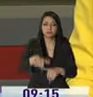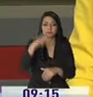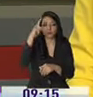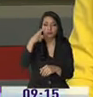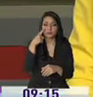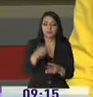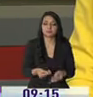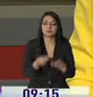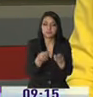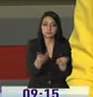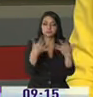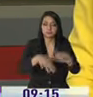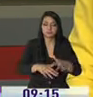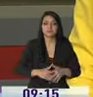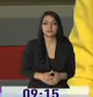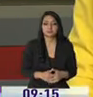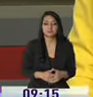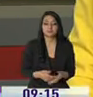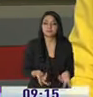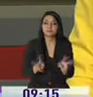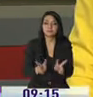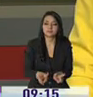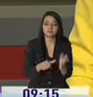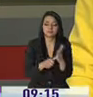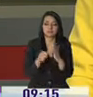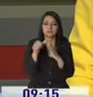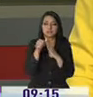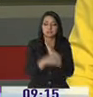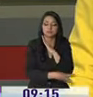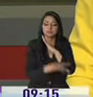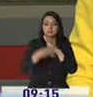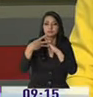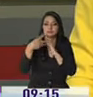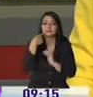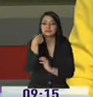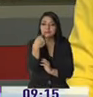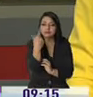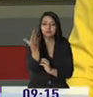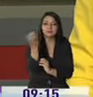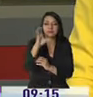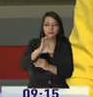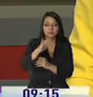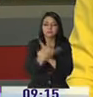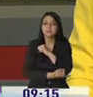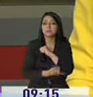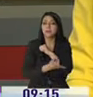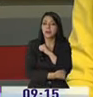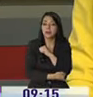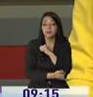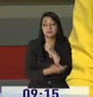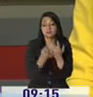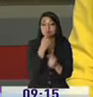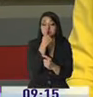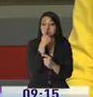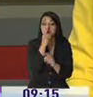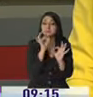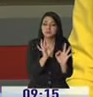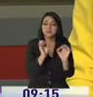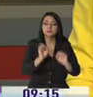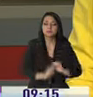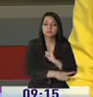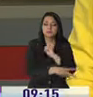los próximos días. Además, el ministro de Hidrocarburos aseguró que inversión extranjera estaría interesada en la